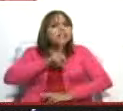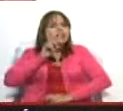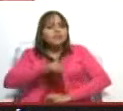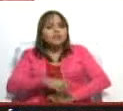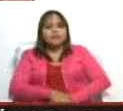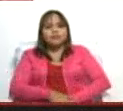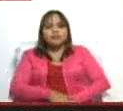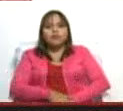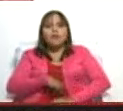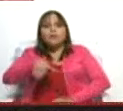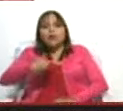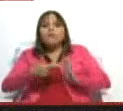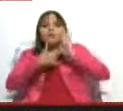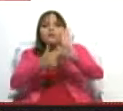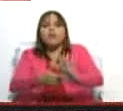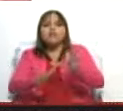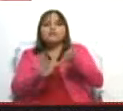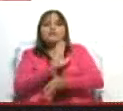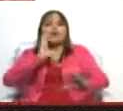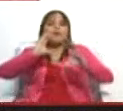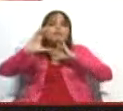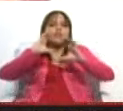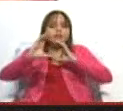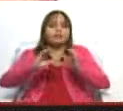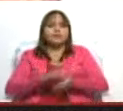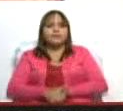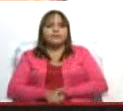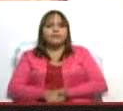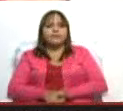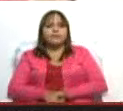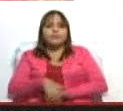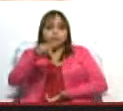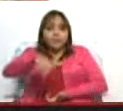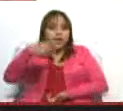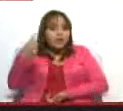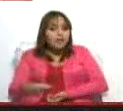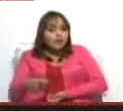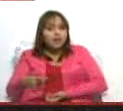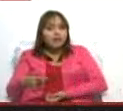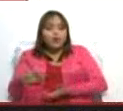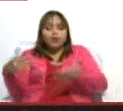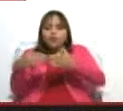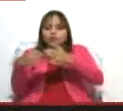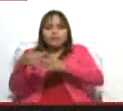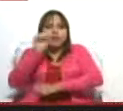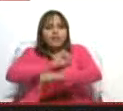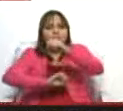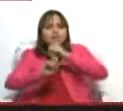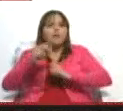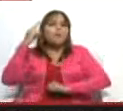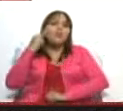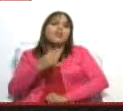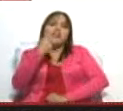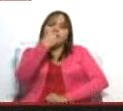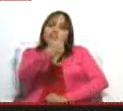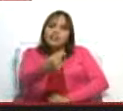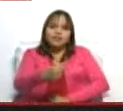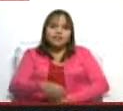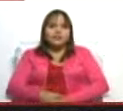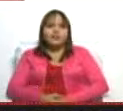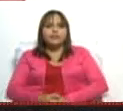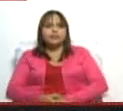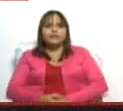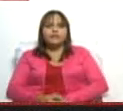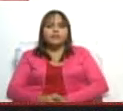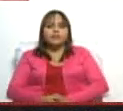Para actuar, para responder en lo comunicacional. Bueno, esto tiene que ser un gran batallón de combate. Bolívar decía que esa